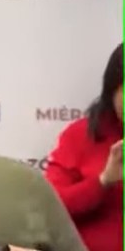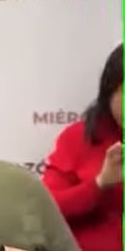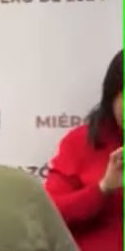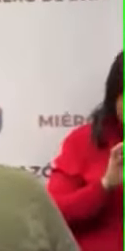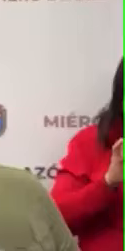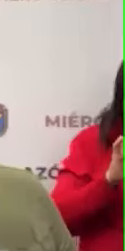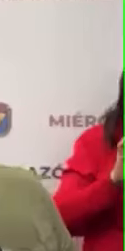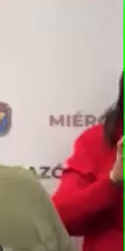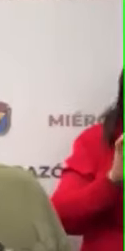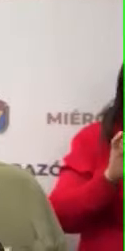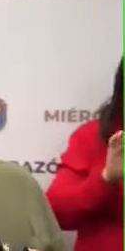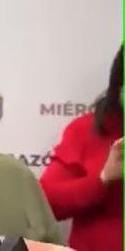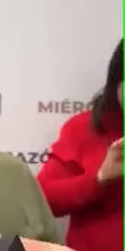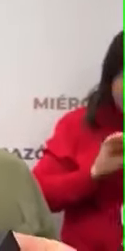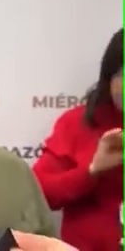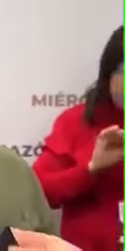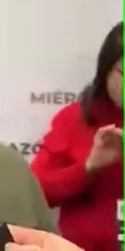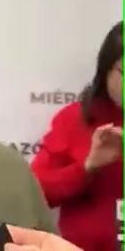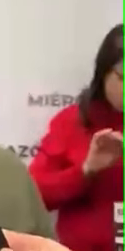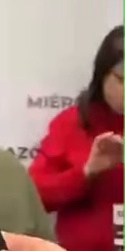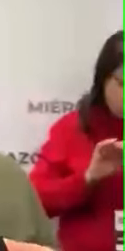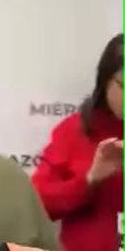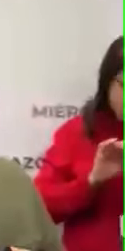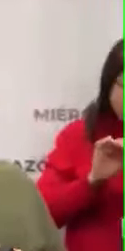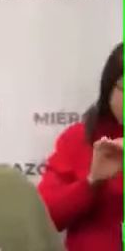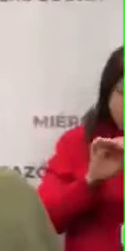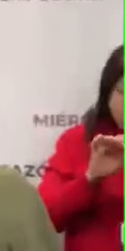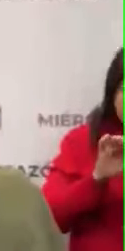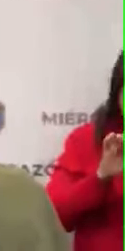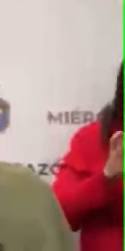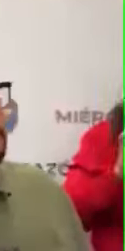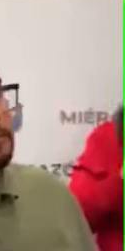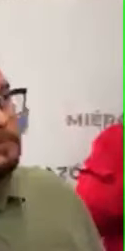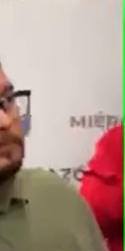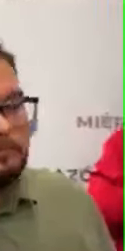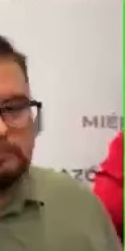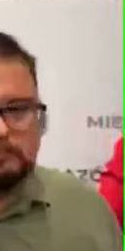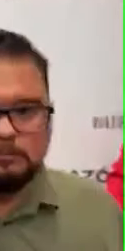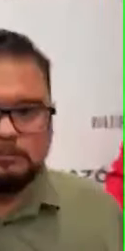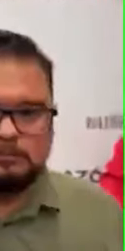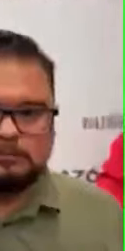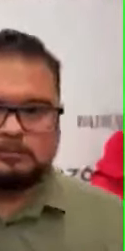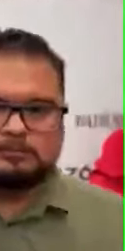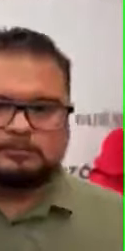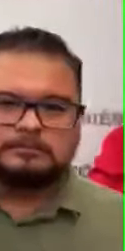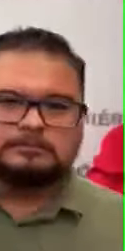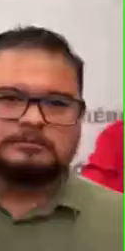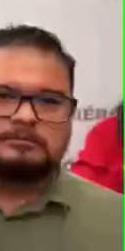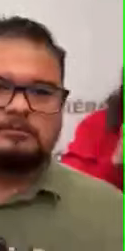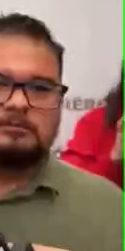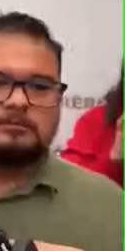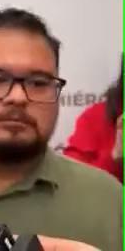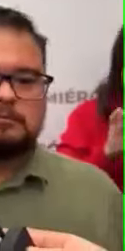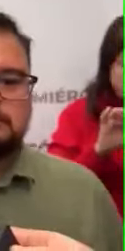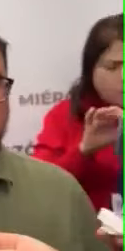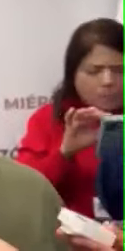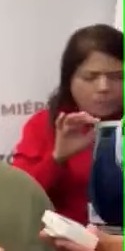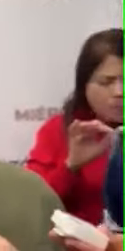Adecuadamente o que bueno, perdón, ya la fiscalía quien se va a hacer los cálculos para